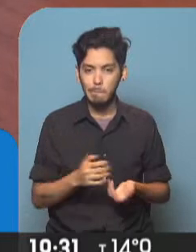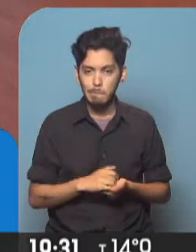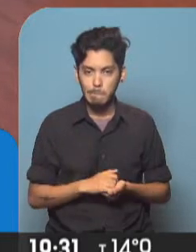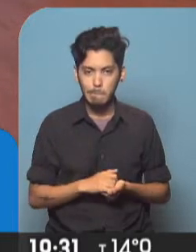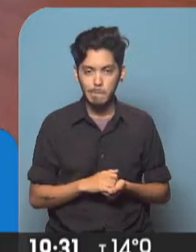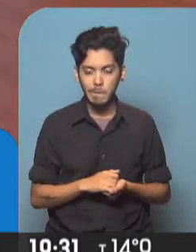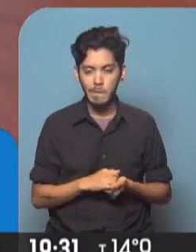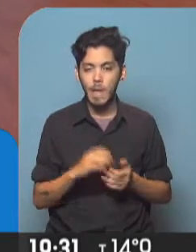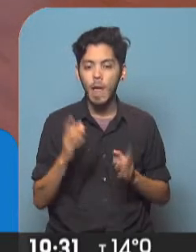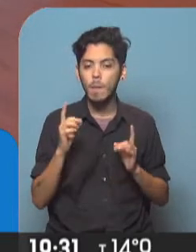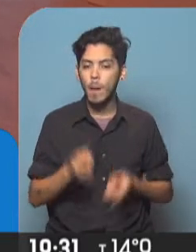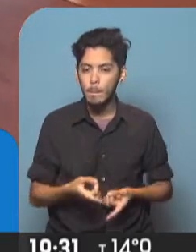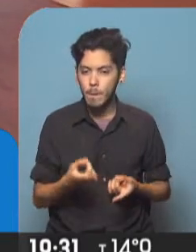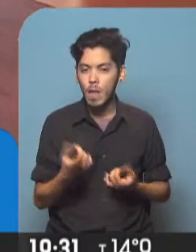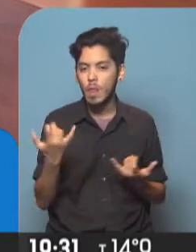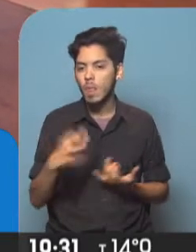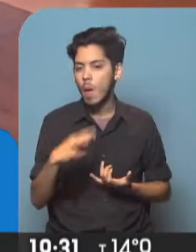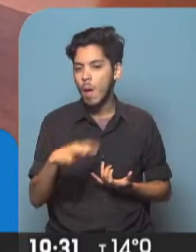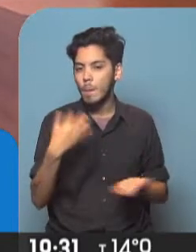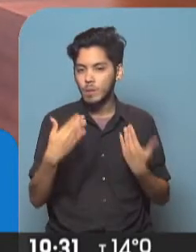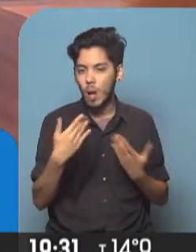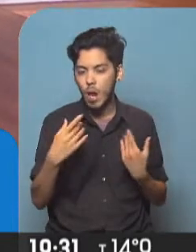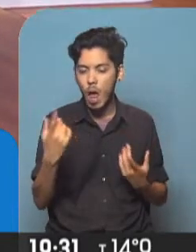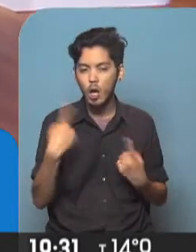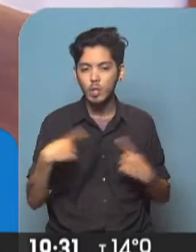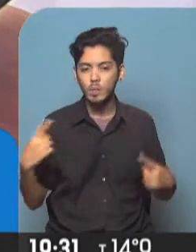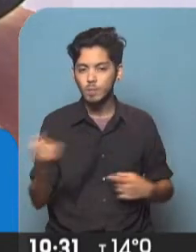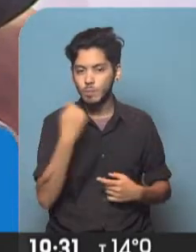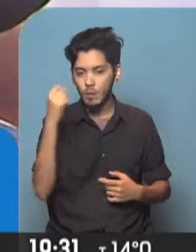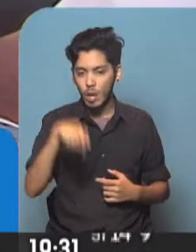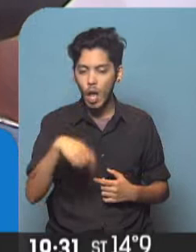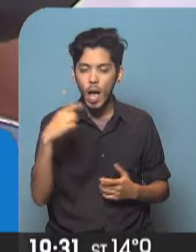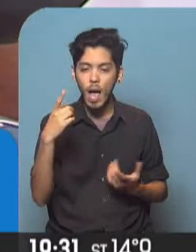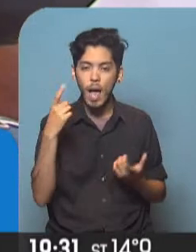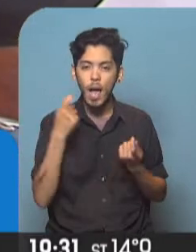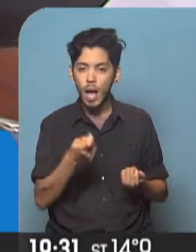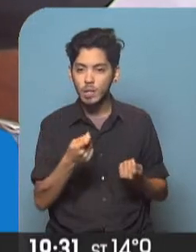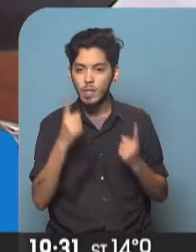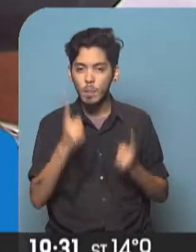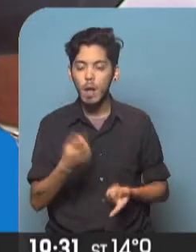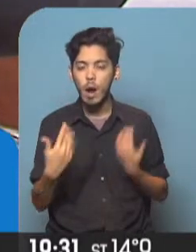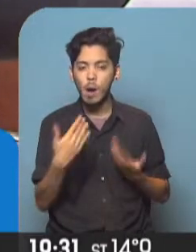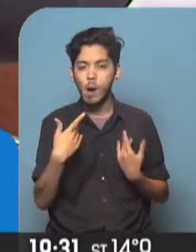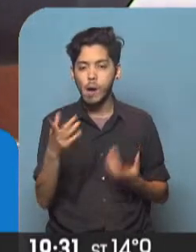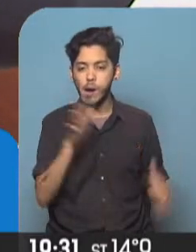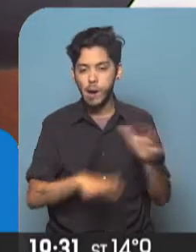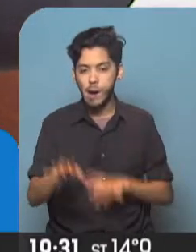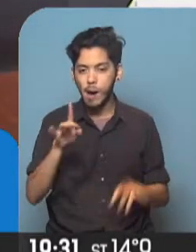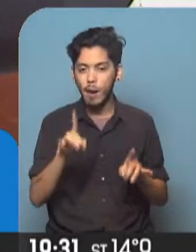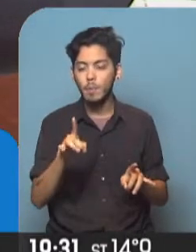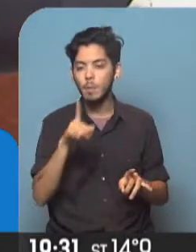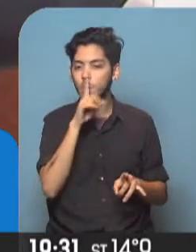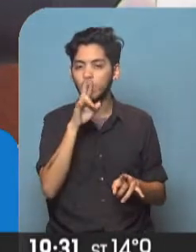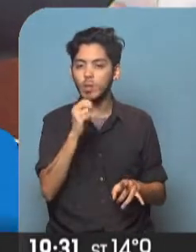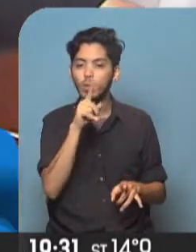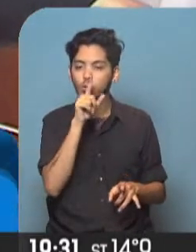Yo creo que aparte, bueno, hay que discutir las prioridades de gasto y hay que discutir un ordenamiento tributario